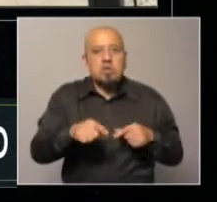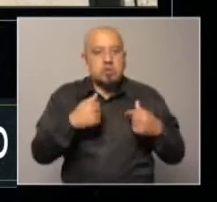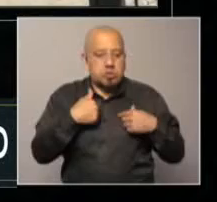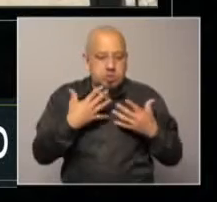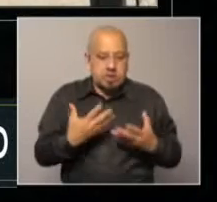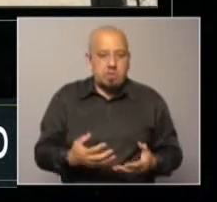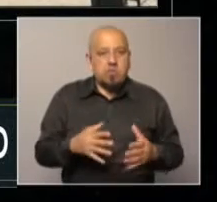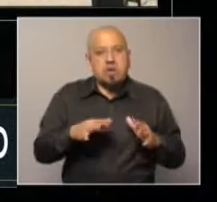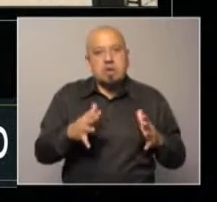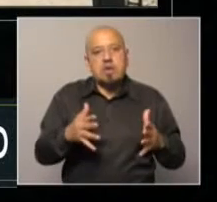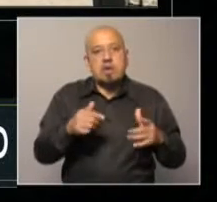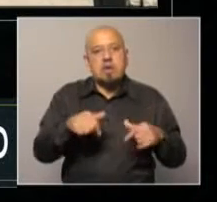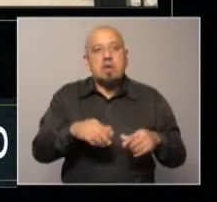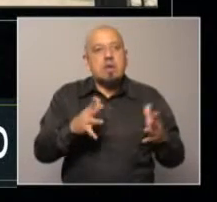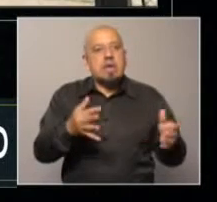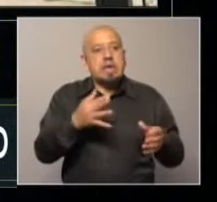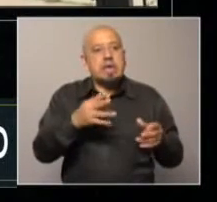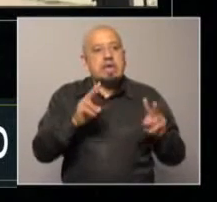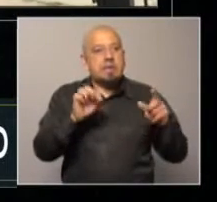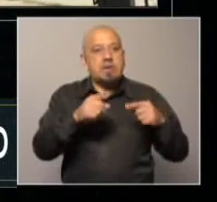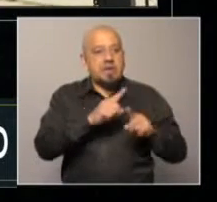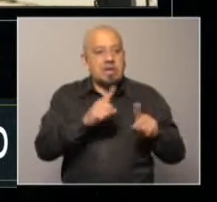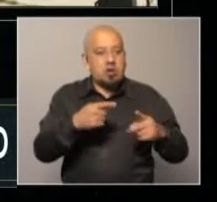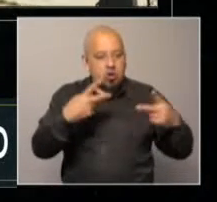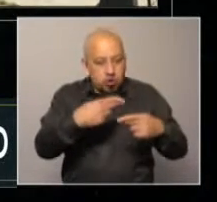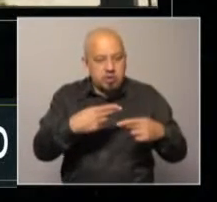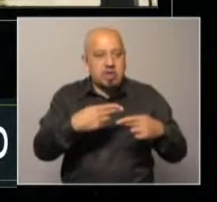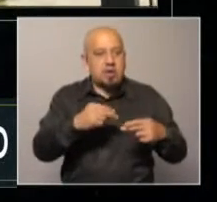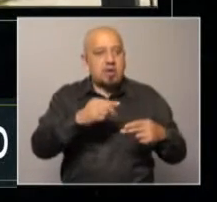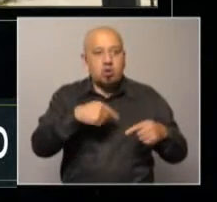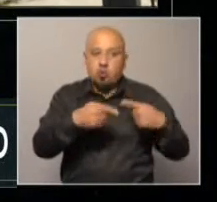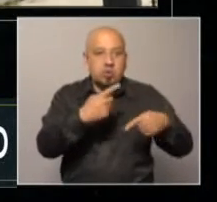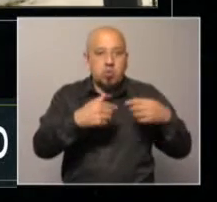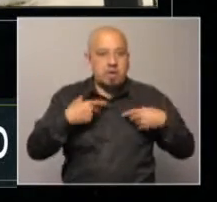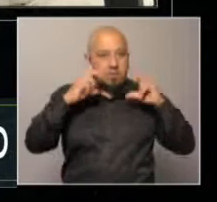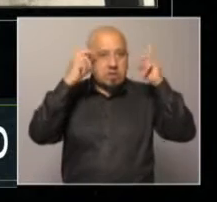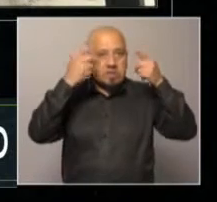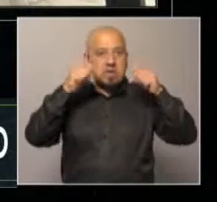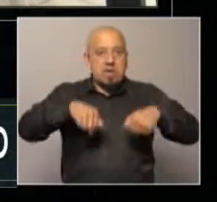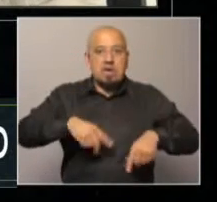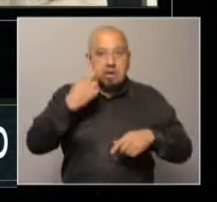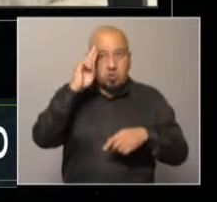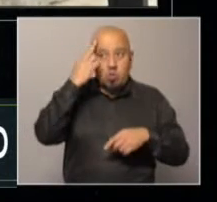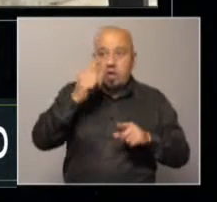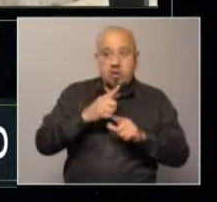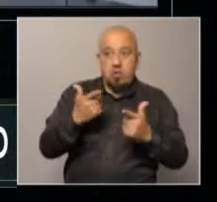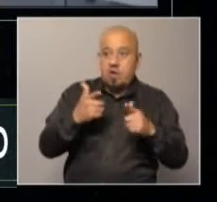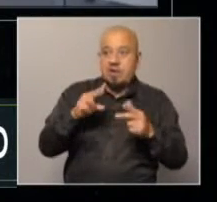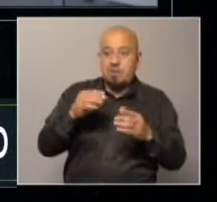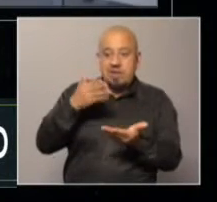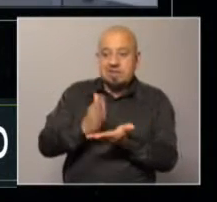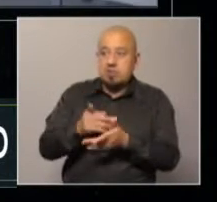que enseñar la violencia y reproducir esa violencia en el futuro próximo, en Uruguay no hay ni pena de muerte ni prisión perpetua, con lo